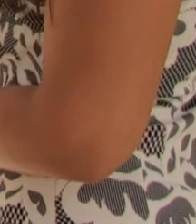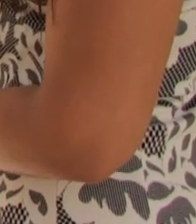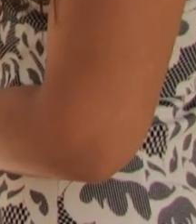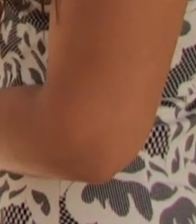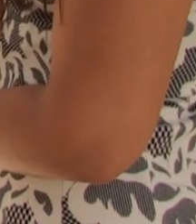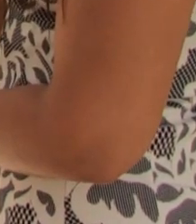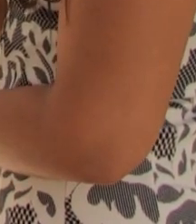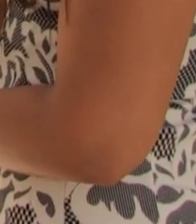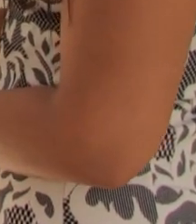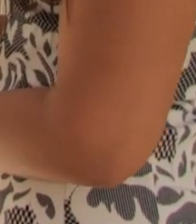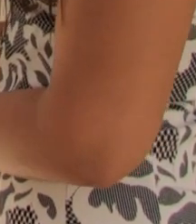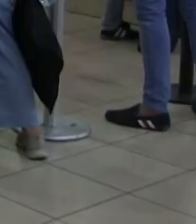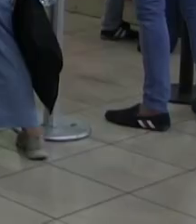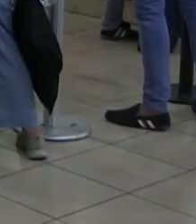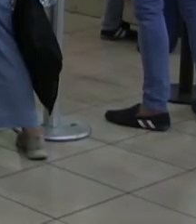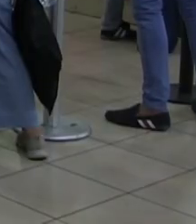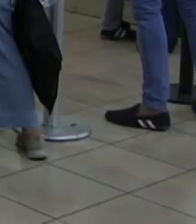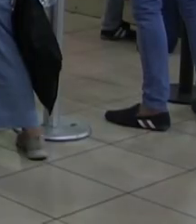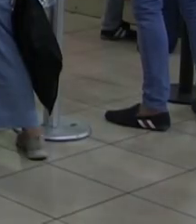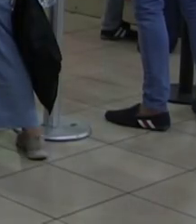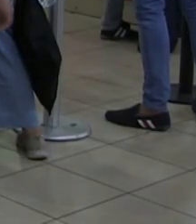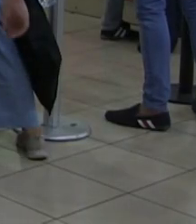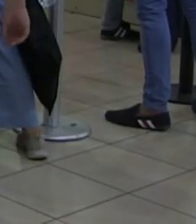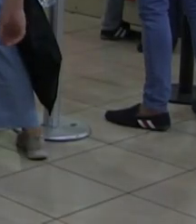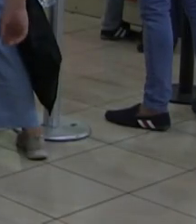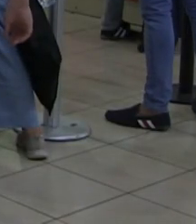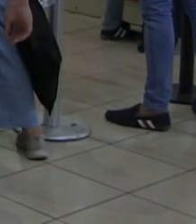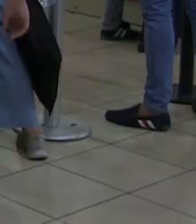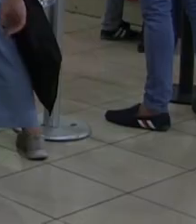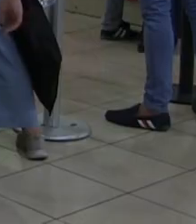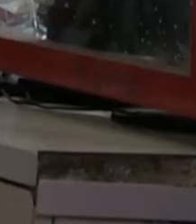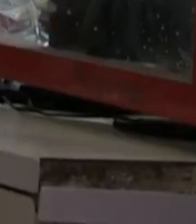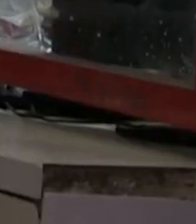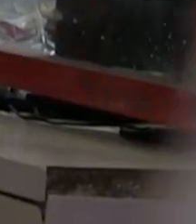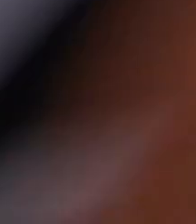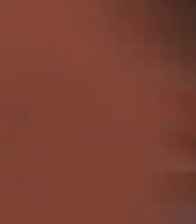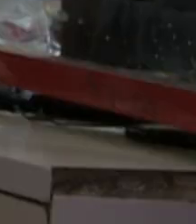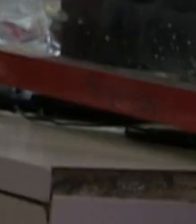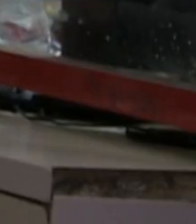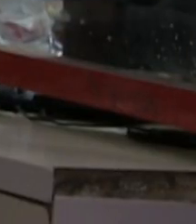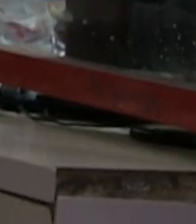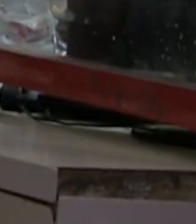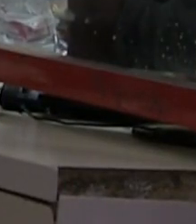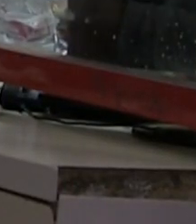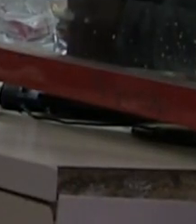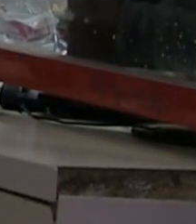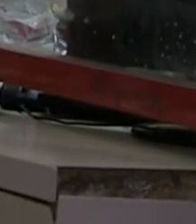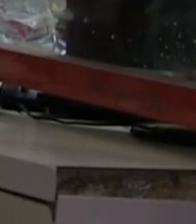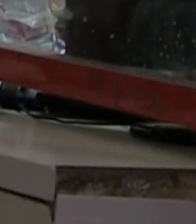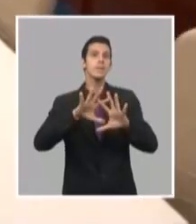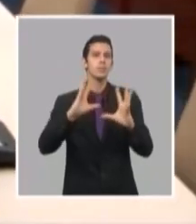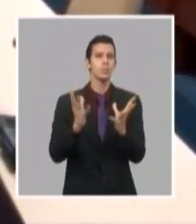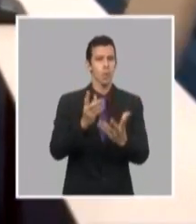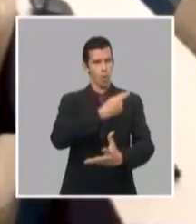en las dos monedas que rigen en el sistema el cuc que equivale al dólar y el coup cuyo cambio es 24 por un dólar